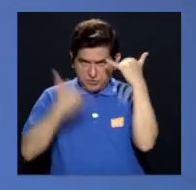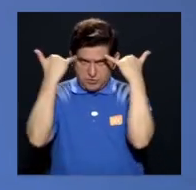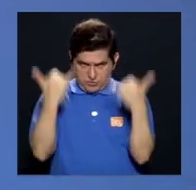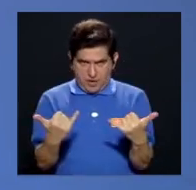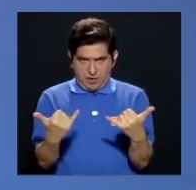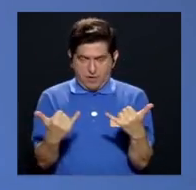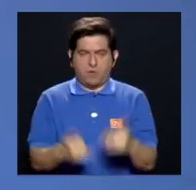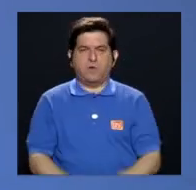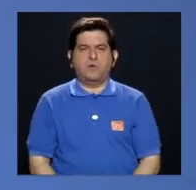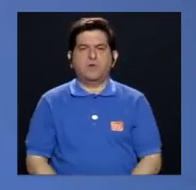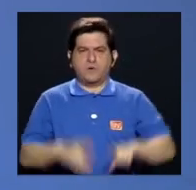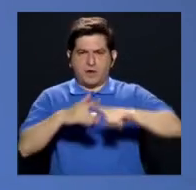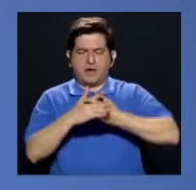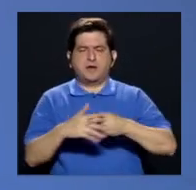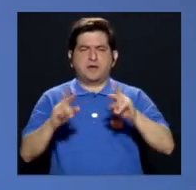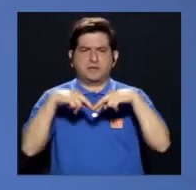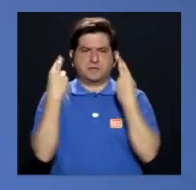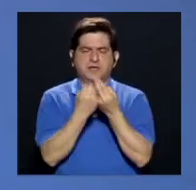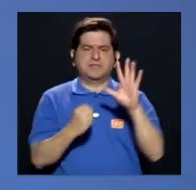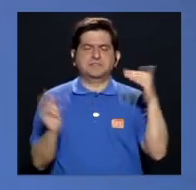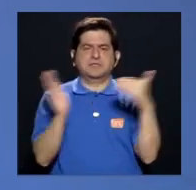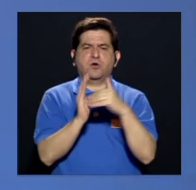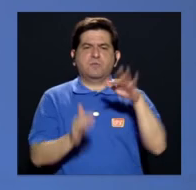procedo a abrir la sesión número